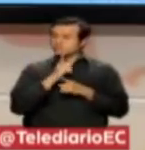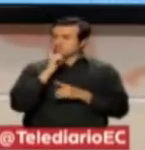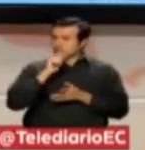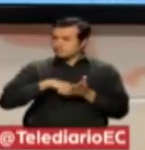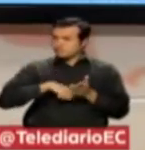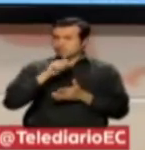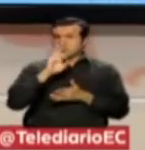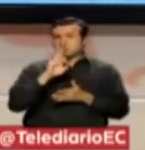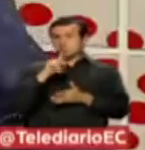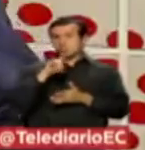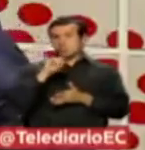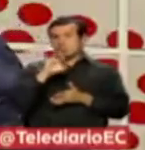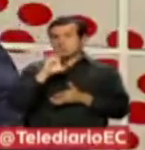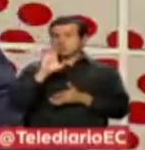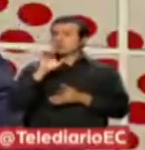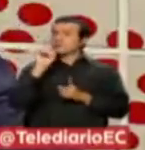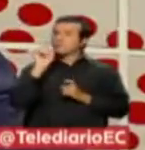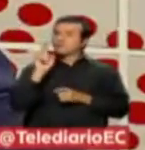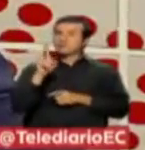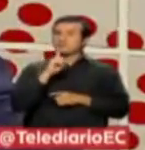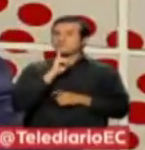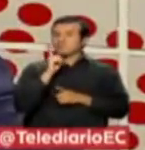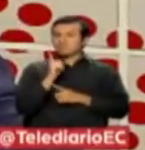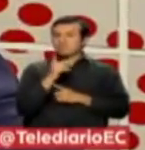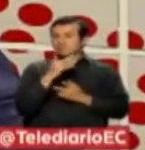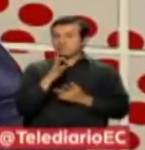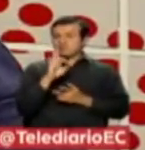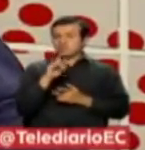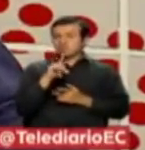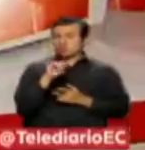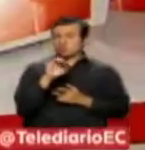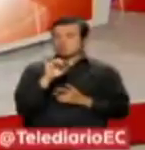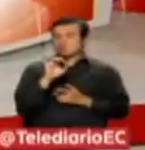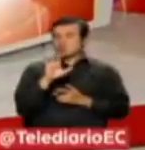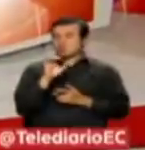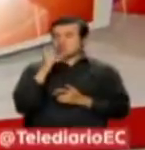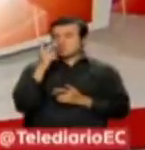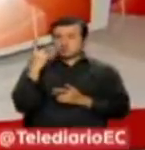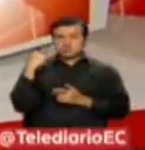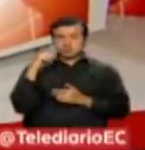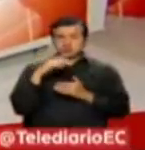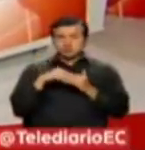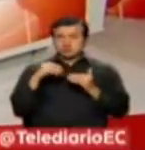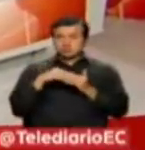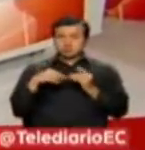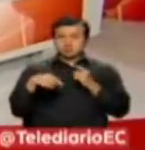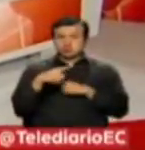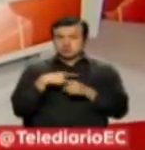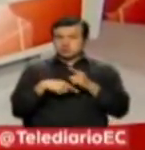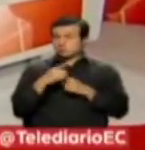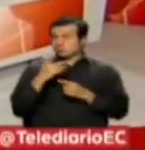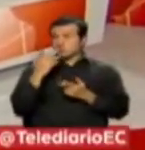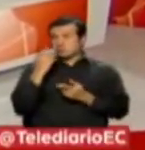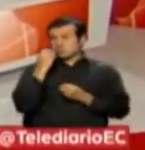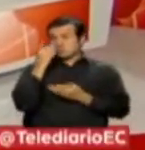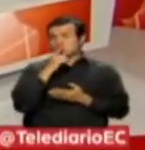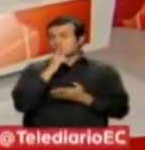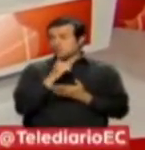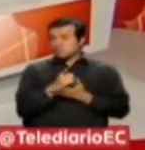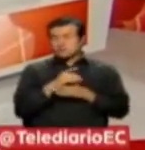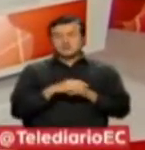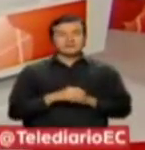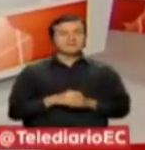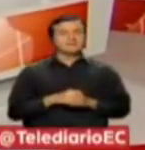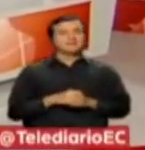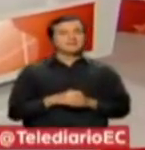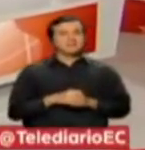señor Topic, aprovechando la generosidad la empresa, del señor Topic, no, es que, no se trata, no se que trata, trae 13 millones no es que de dólares, no se trata además de generosidad. Podría revelar la verdad. No, Eduardo, yo